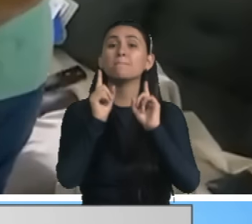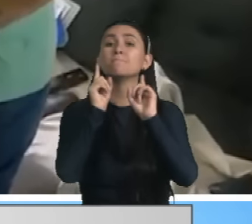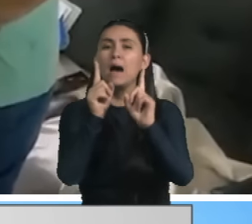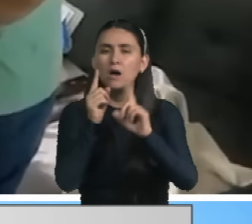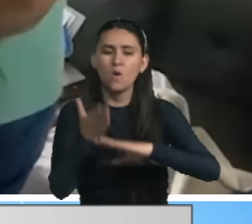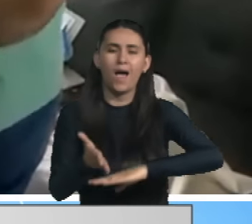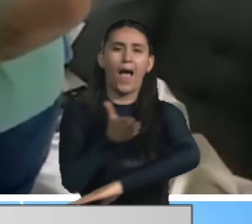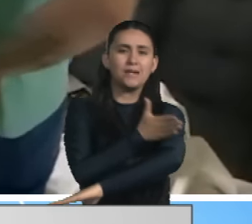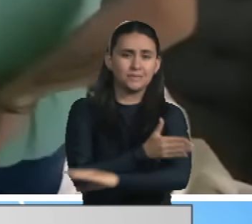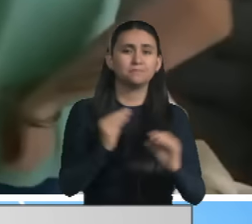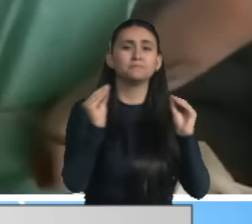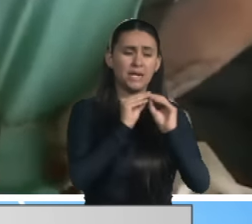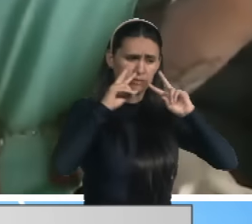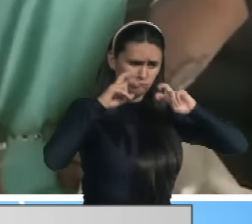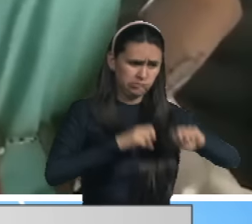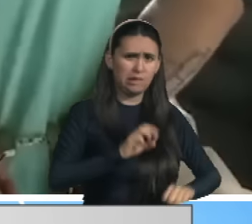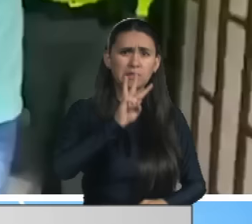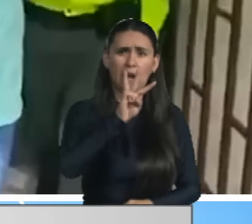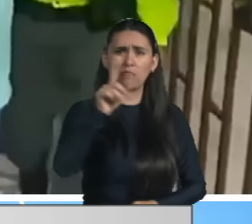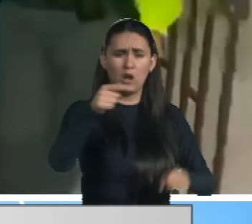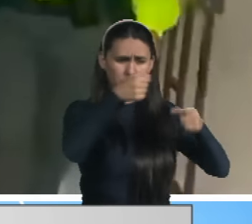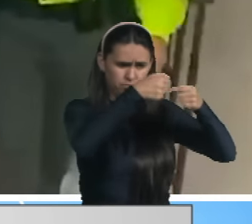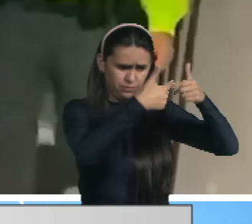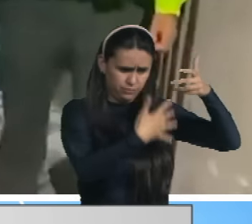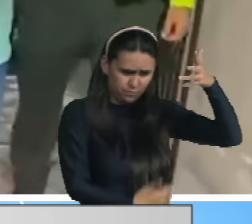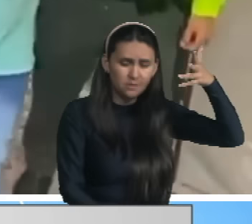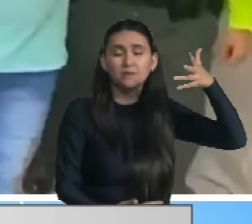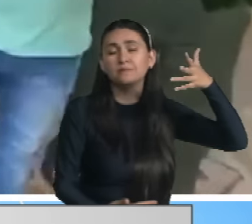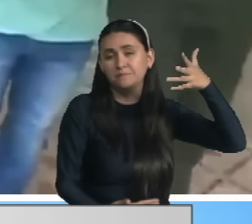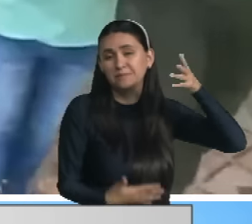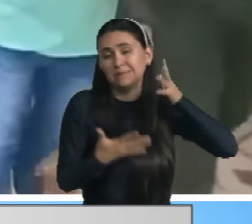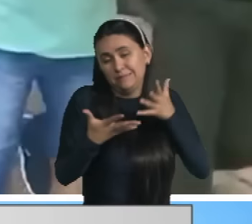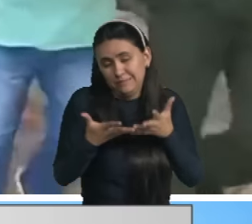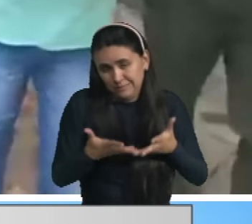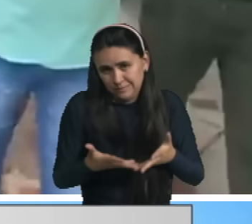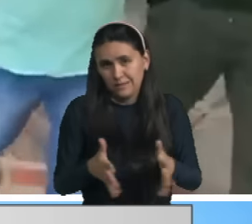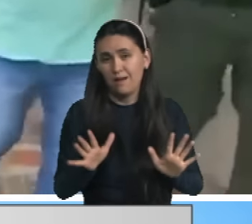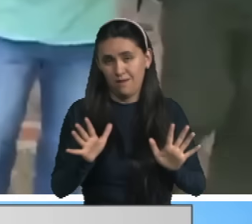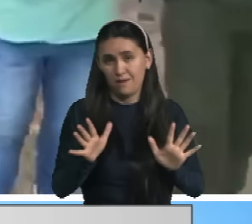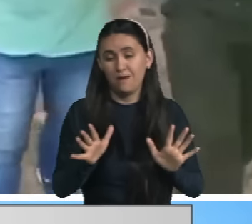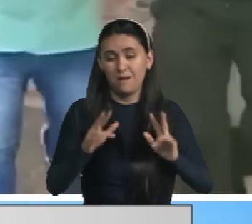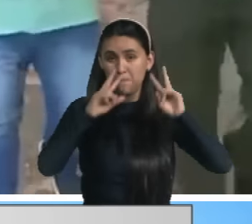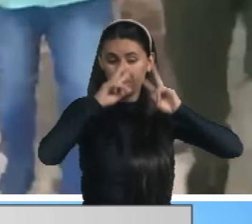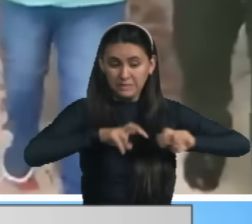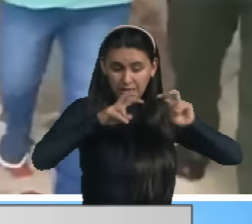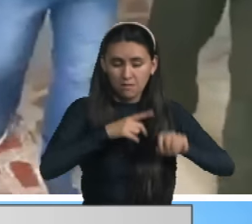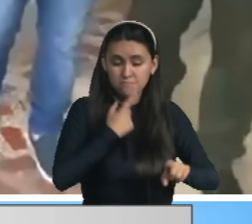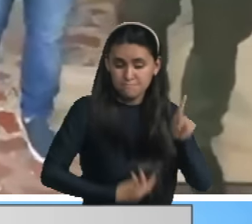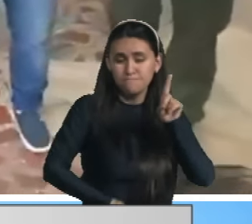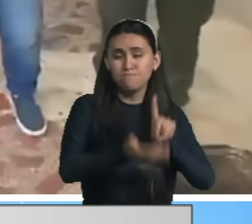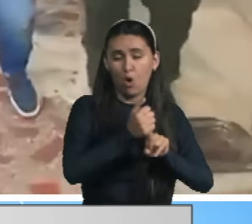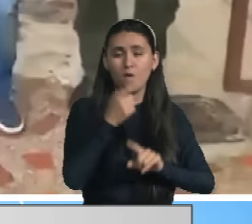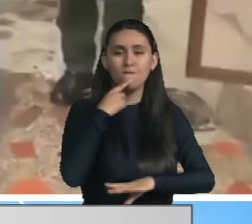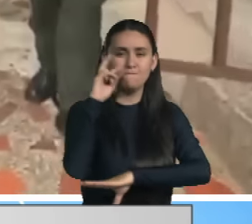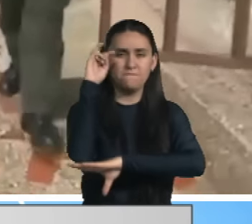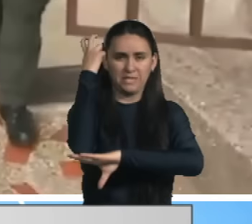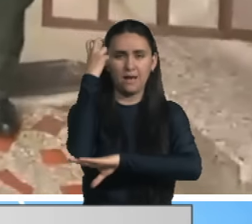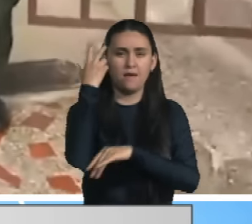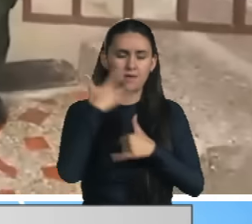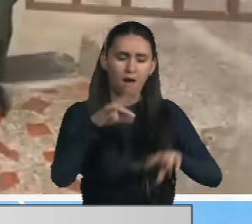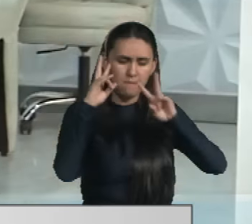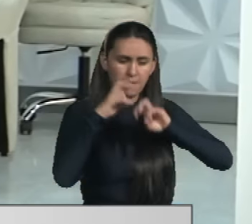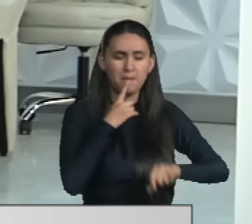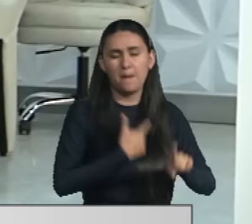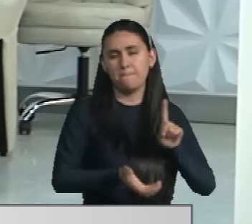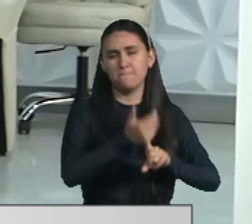con otros 31 casos. Es un hombre que ya, según lo ha dicho esta investigación, la fiscalía pues ha estado ahí.